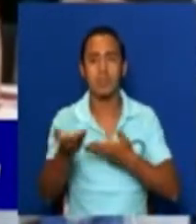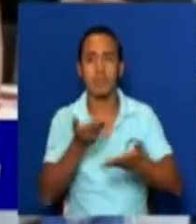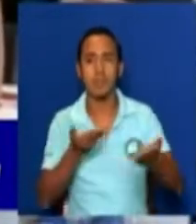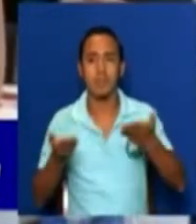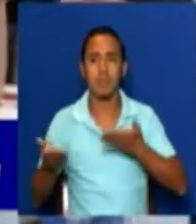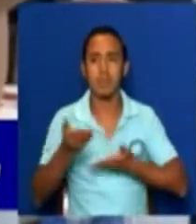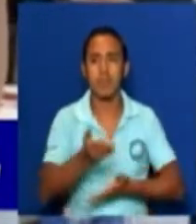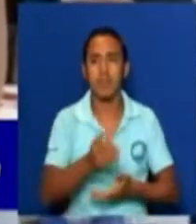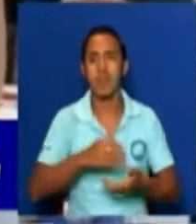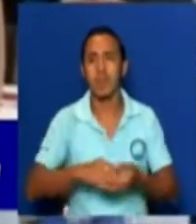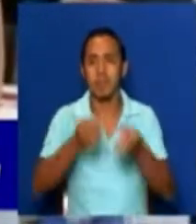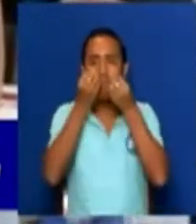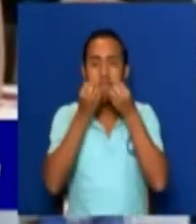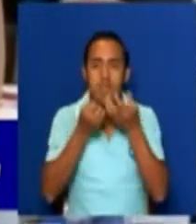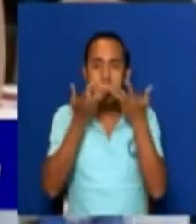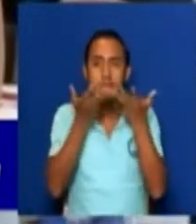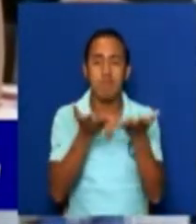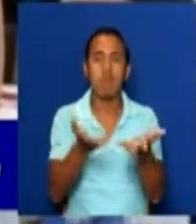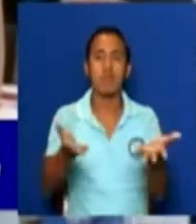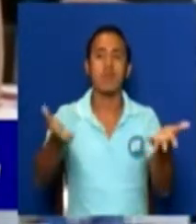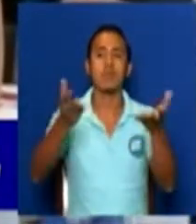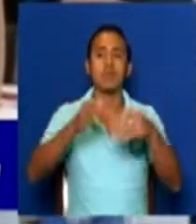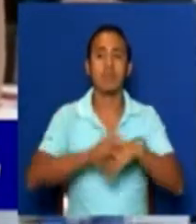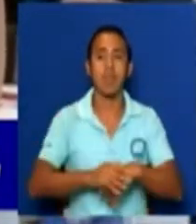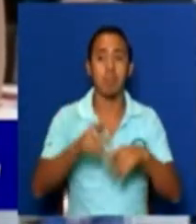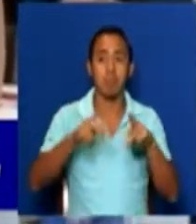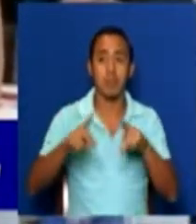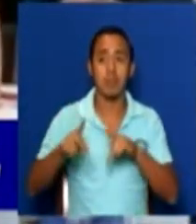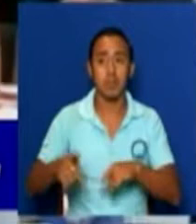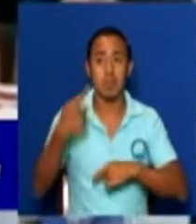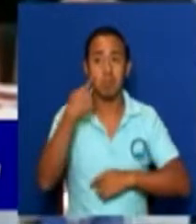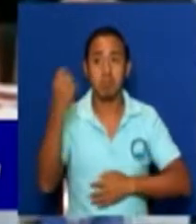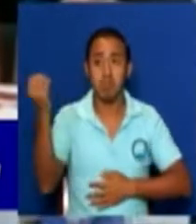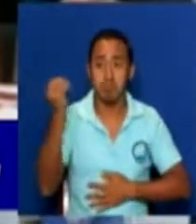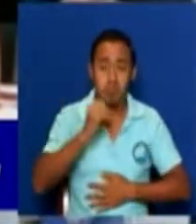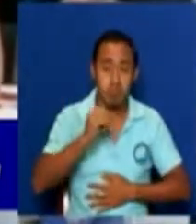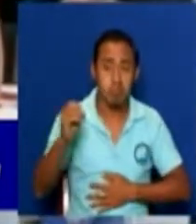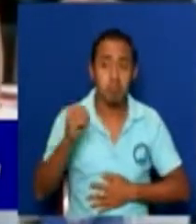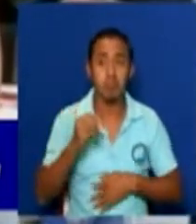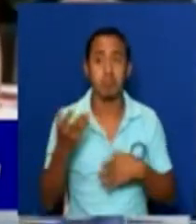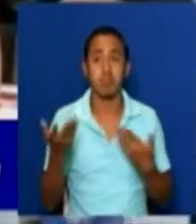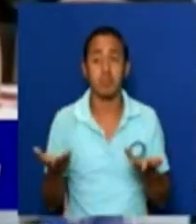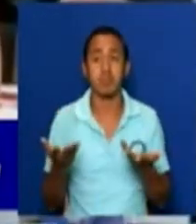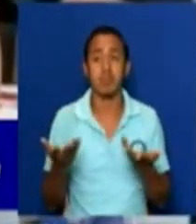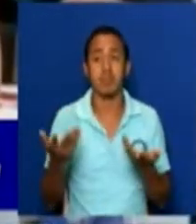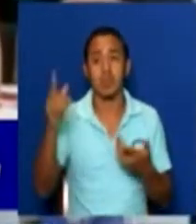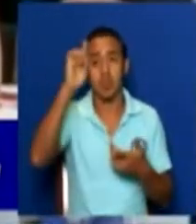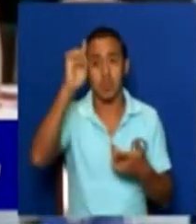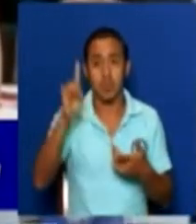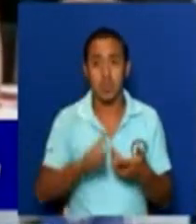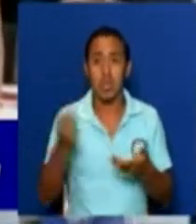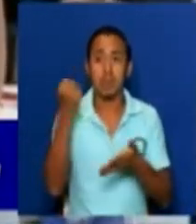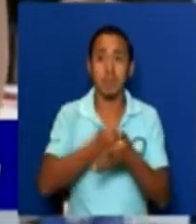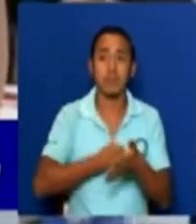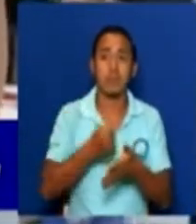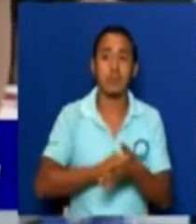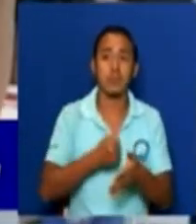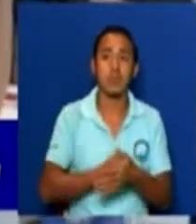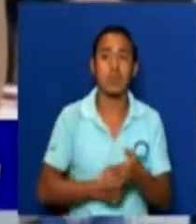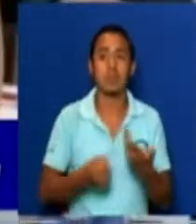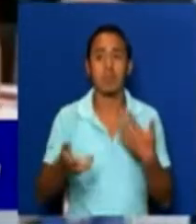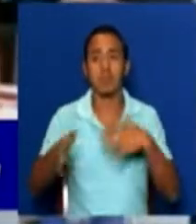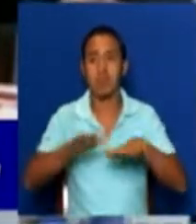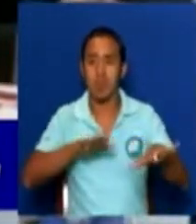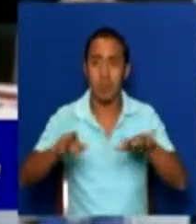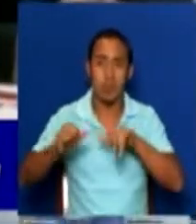poder tener esa difusión. Porque el que no conoce, no defiende. El que no conoce, no